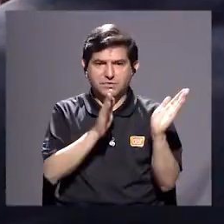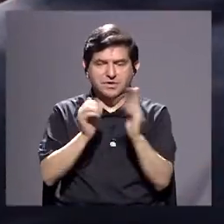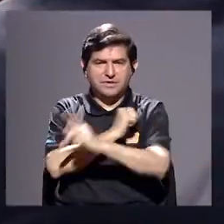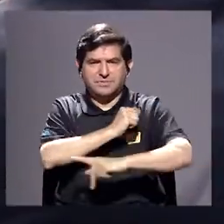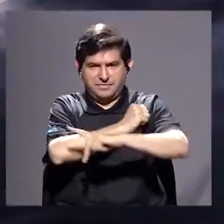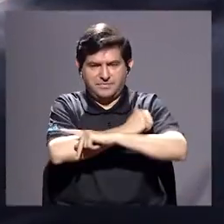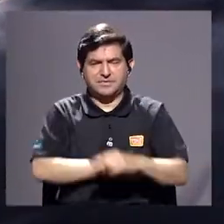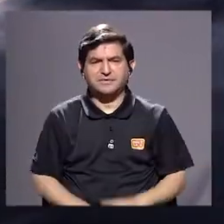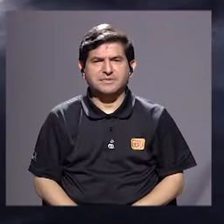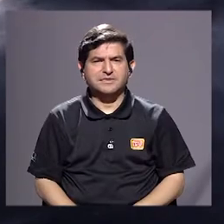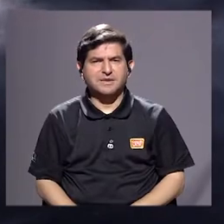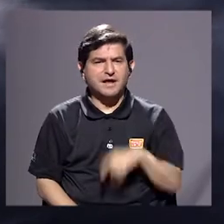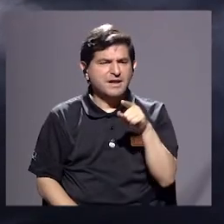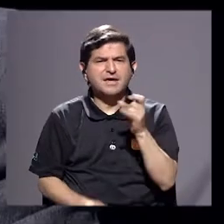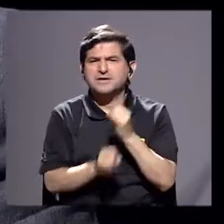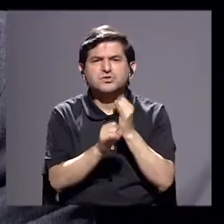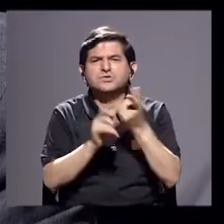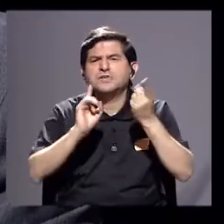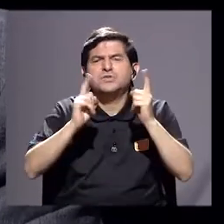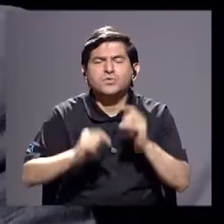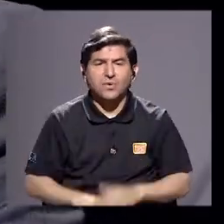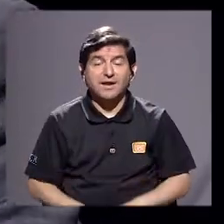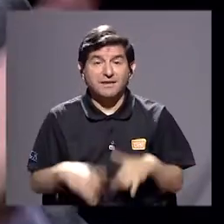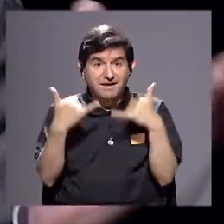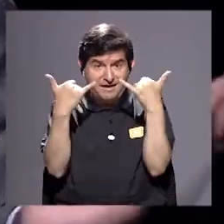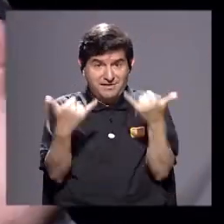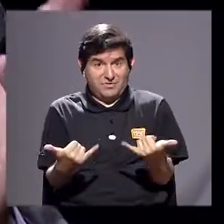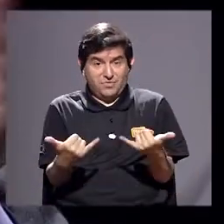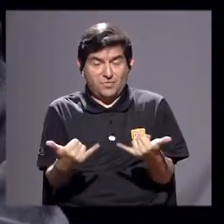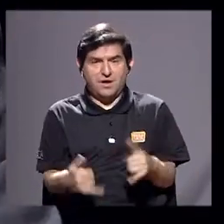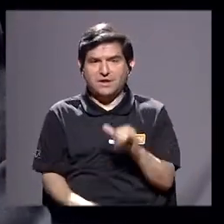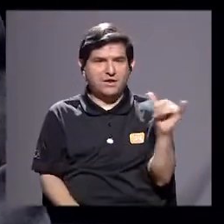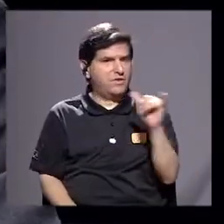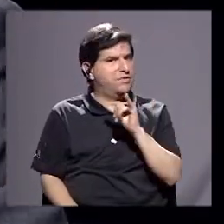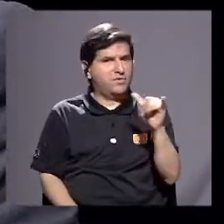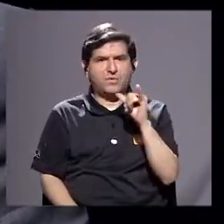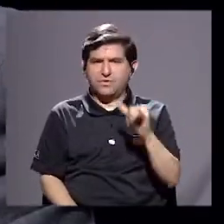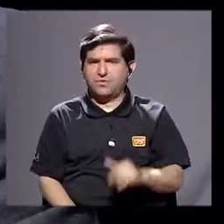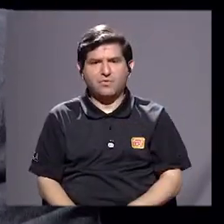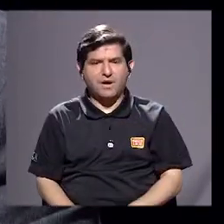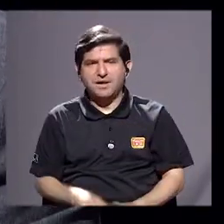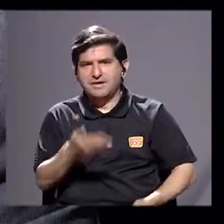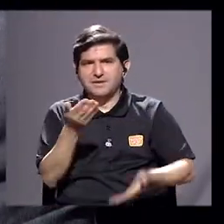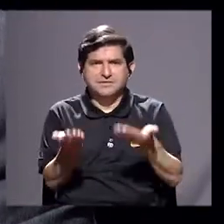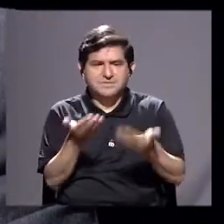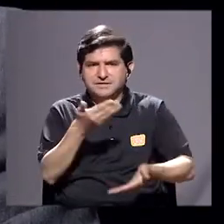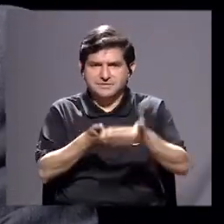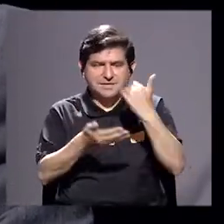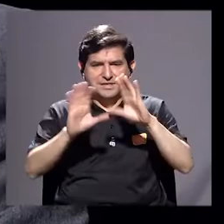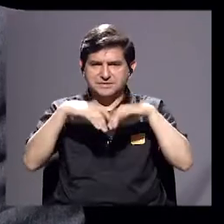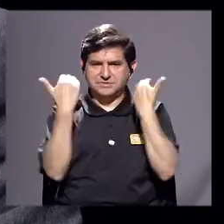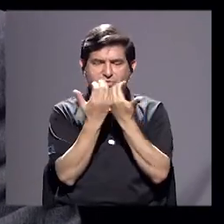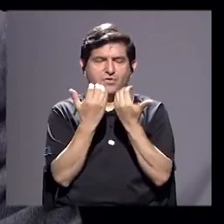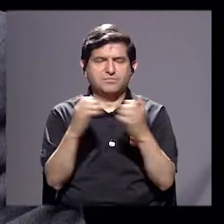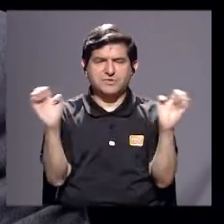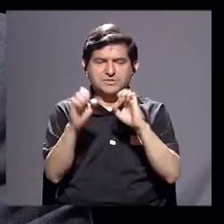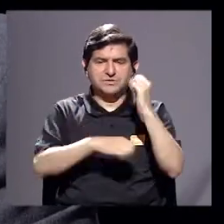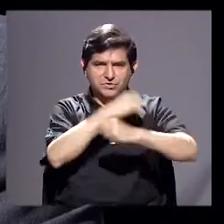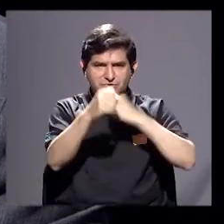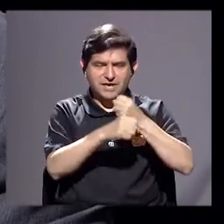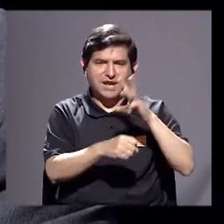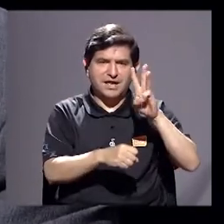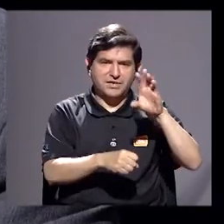esos centros bueno en la actualidad no son los mismos que constituían en la ciudad misión de emergencia de los años 60 del